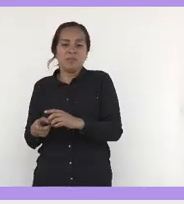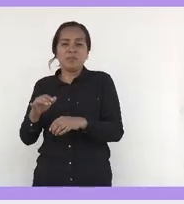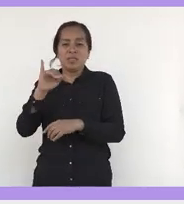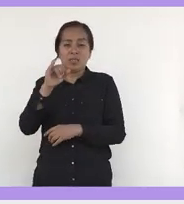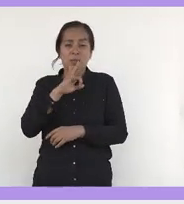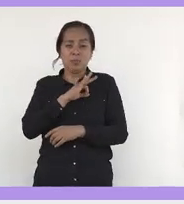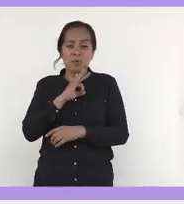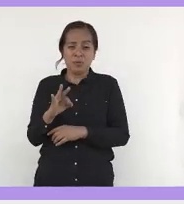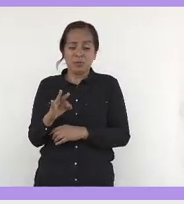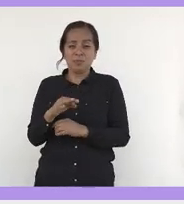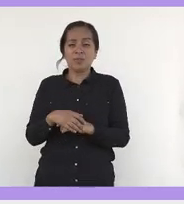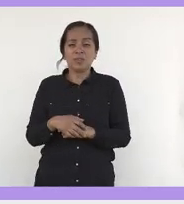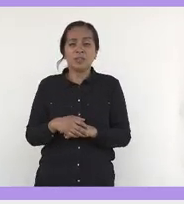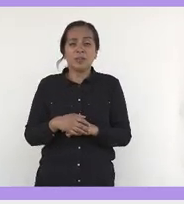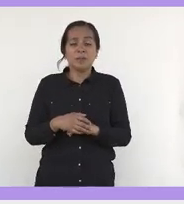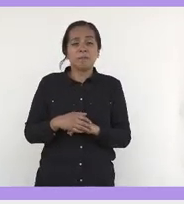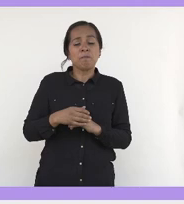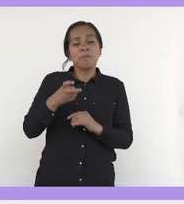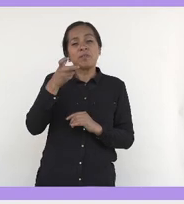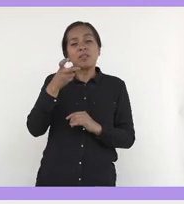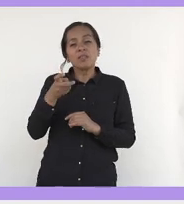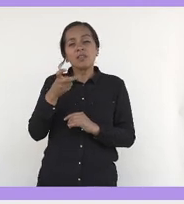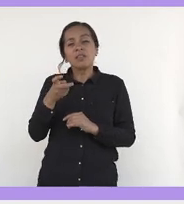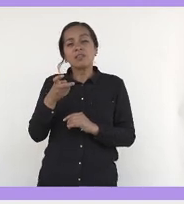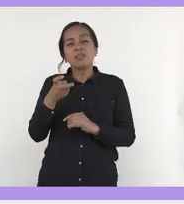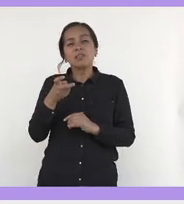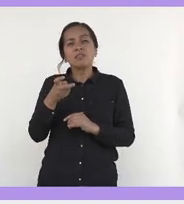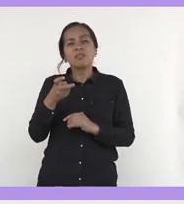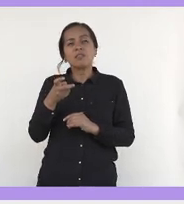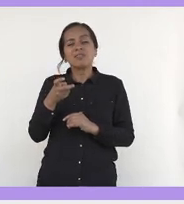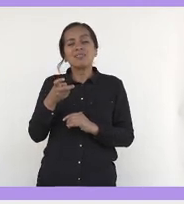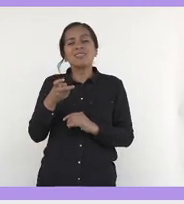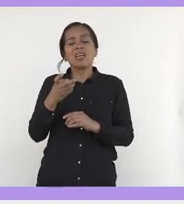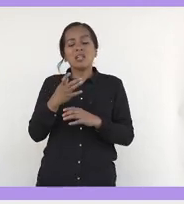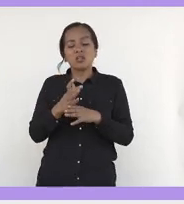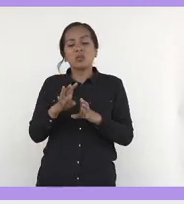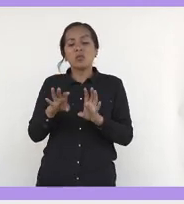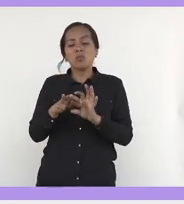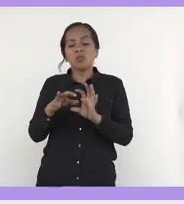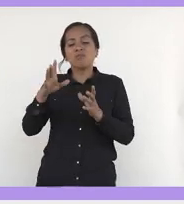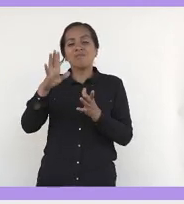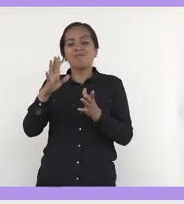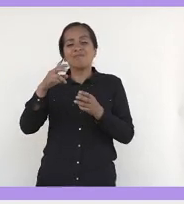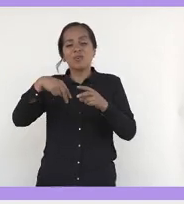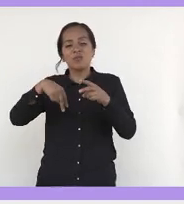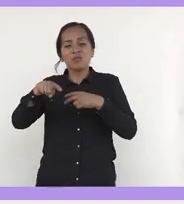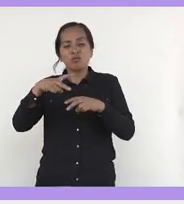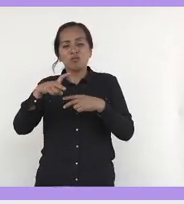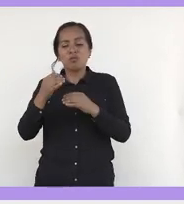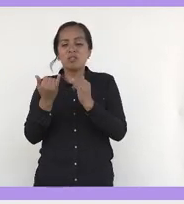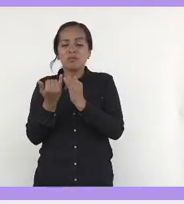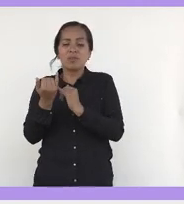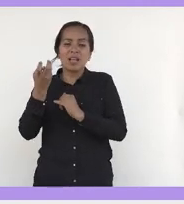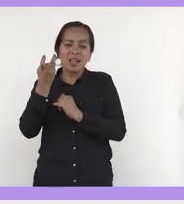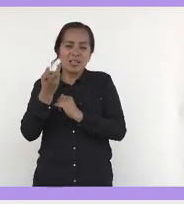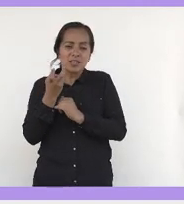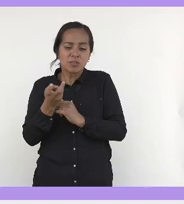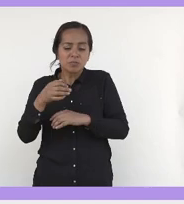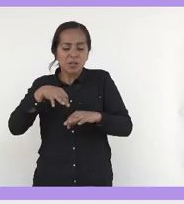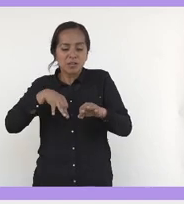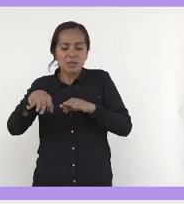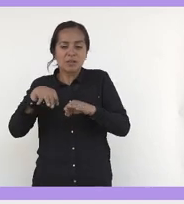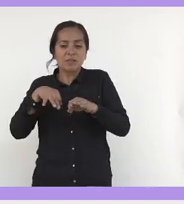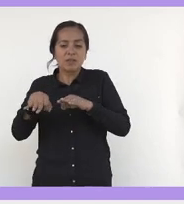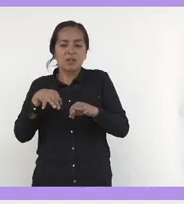heredadas y no sé por qué de viva el rey muere el rey muy inmediatas con el fútbol que yo creo que también se trabajan